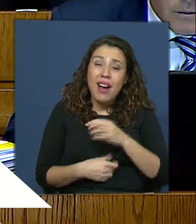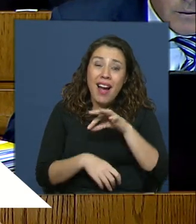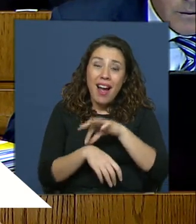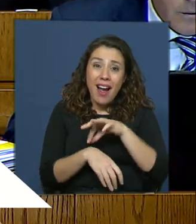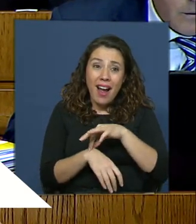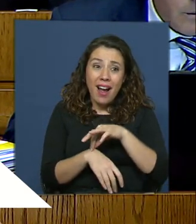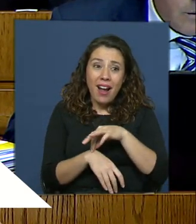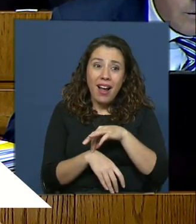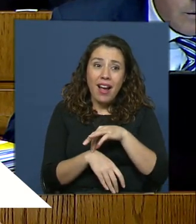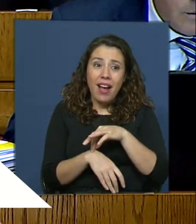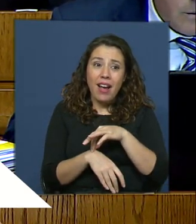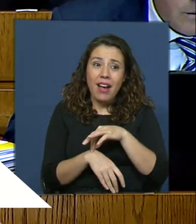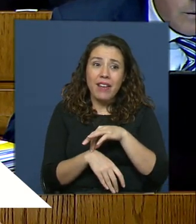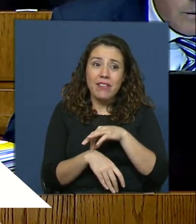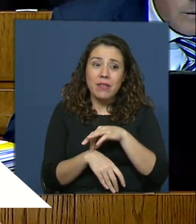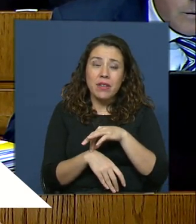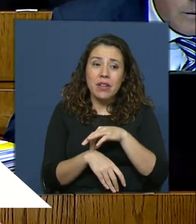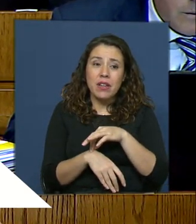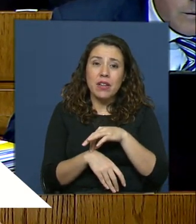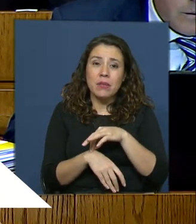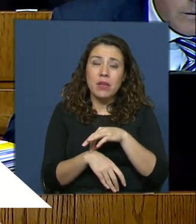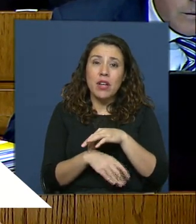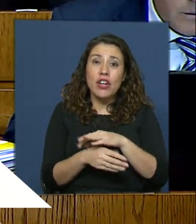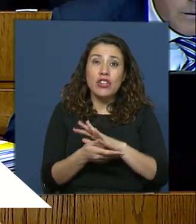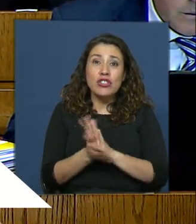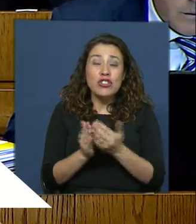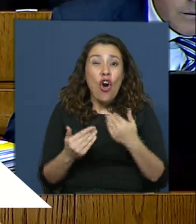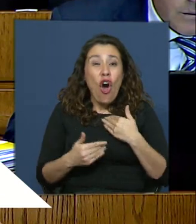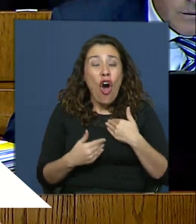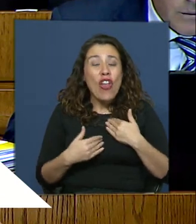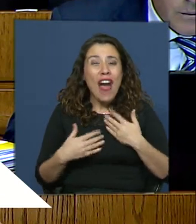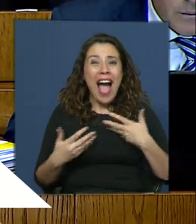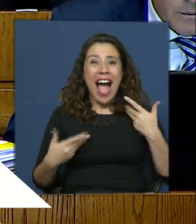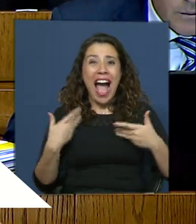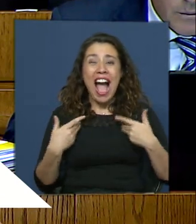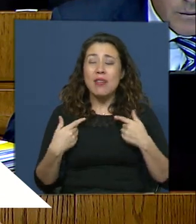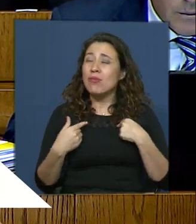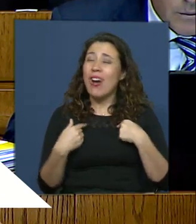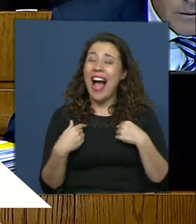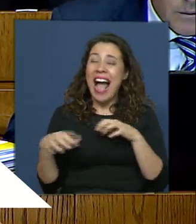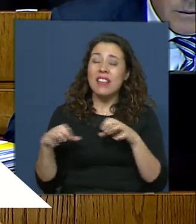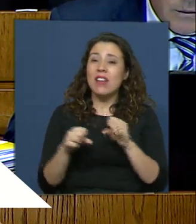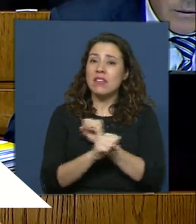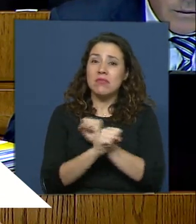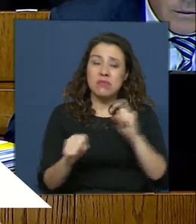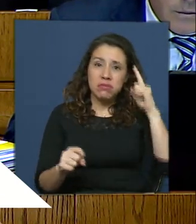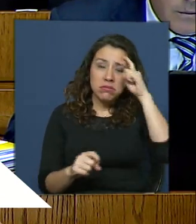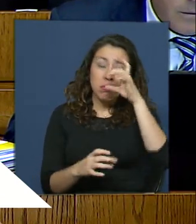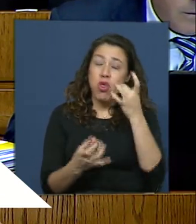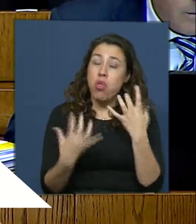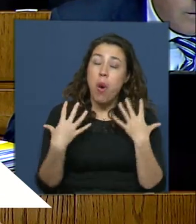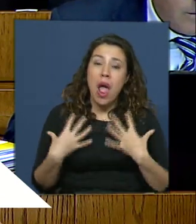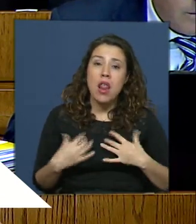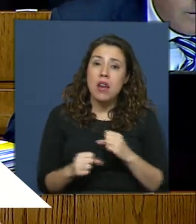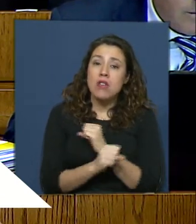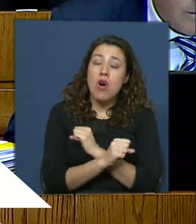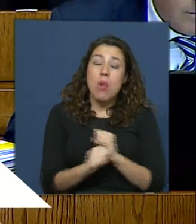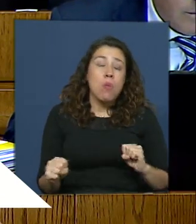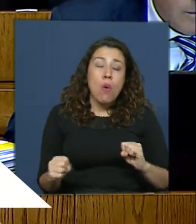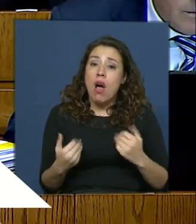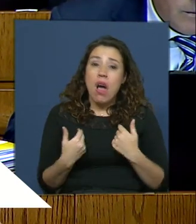que pone toda la actividad de la persona en dificultades, en incomodidades, en